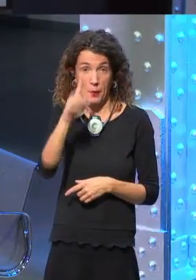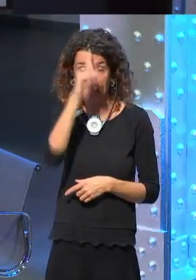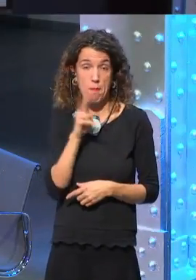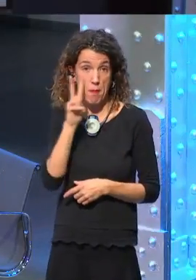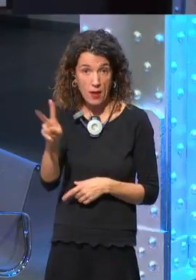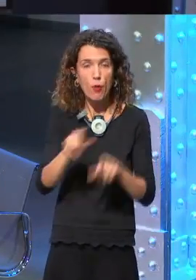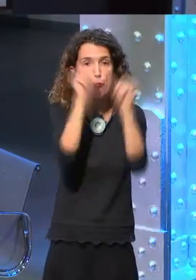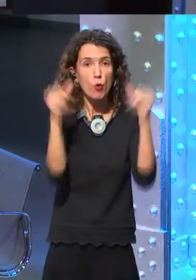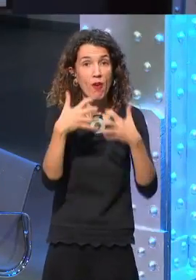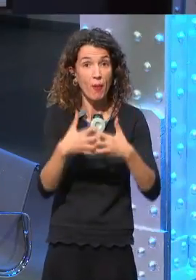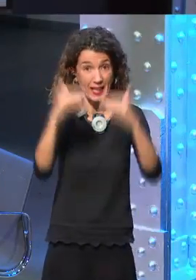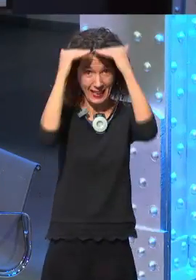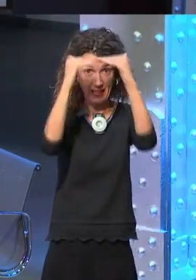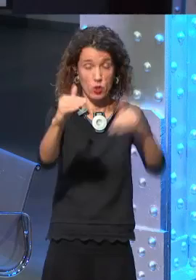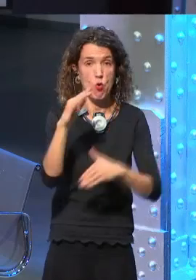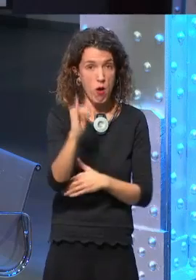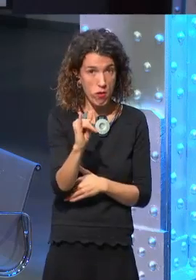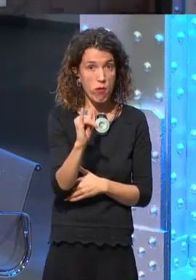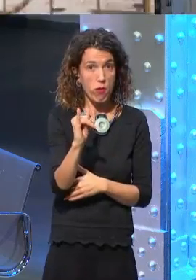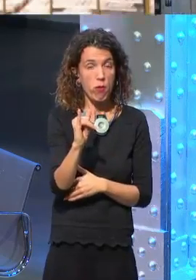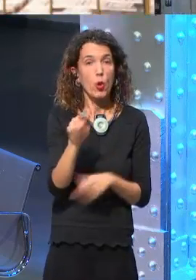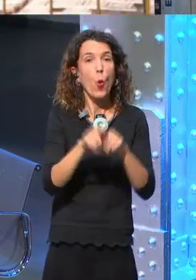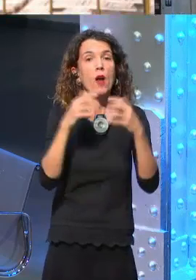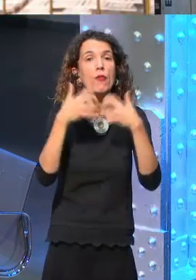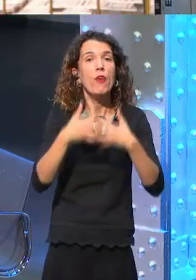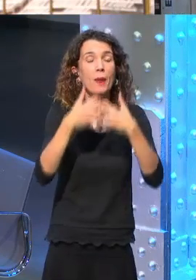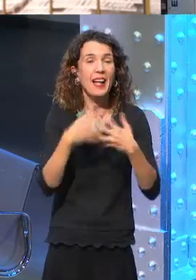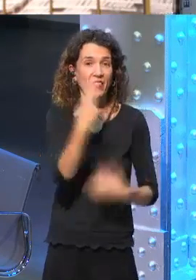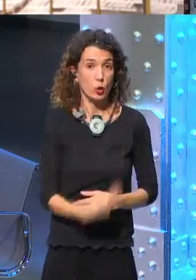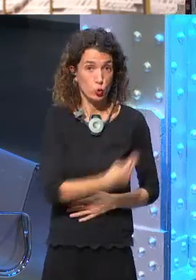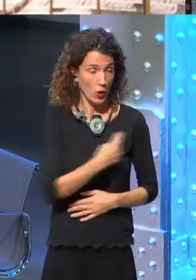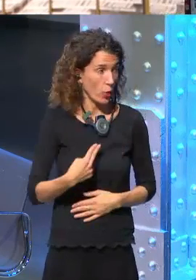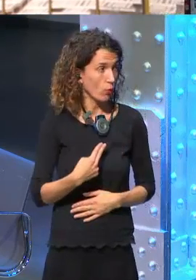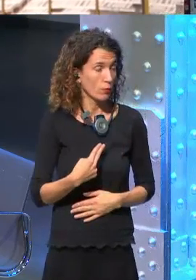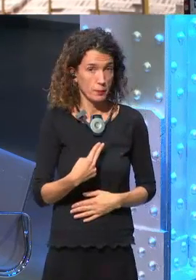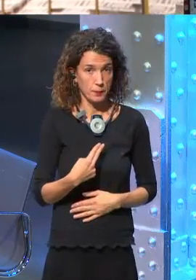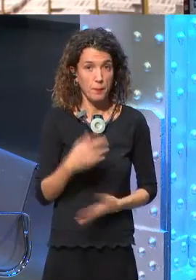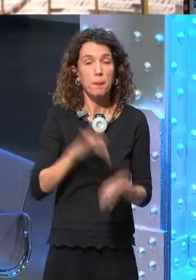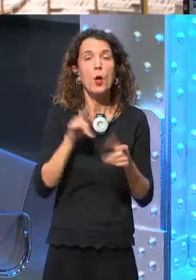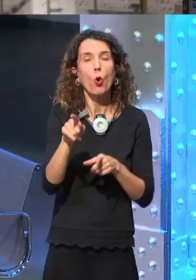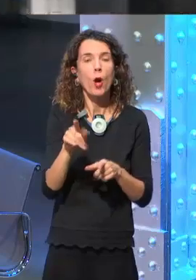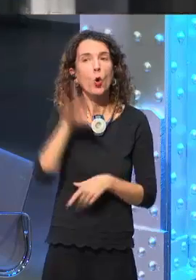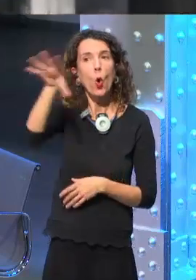Esta es la forma de fabricar el techo. Es un fabricante suizo que compró una